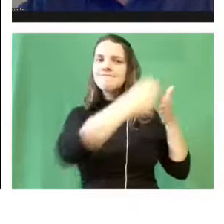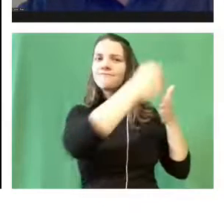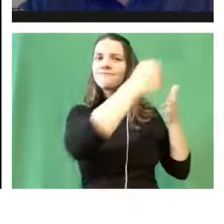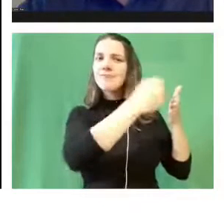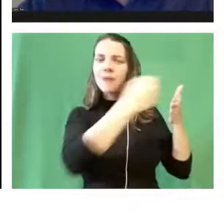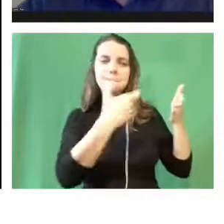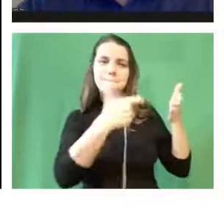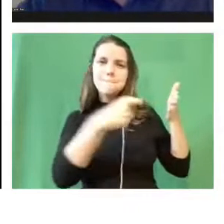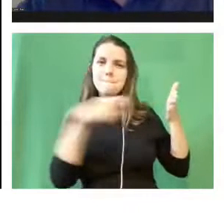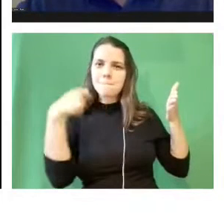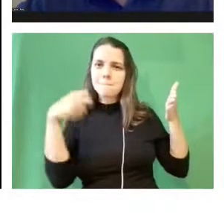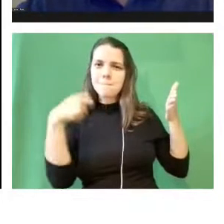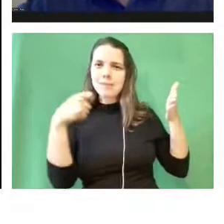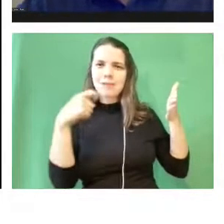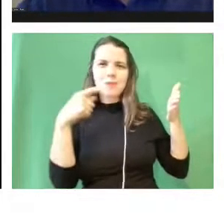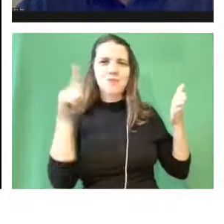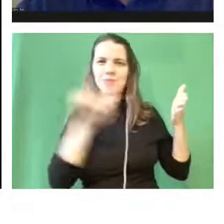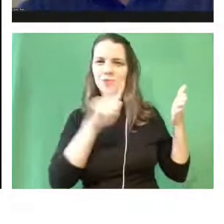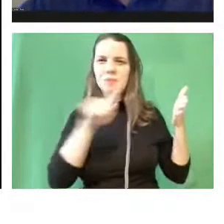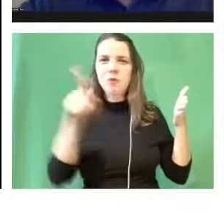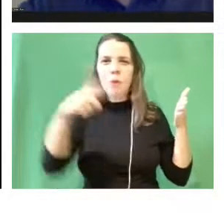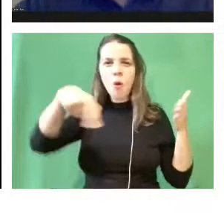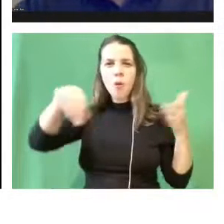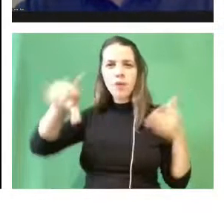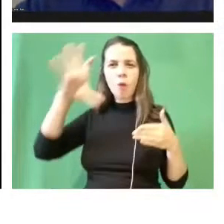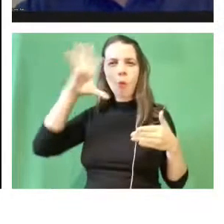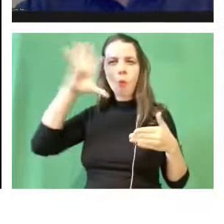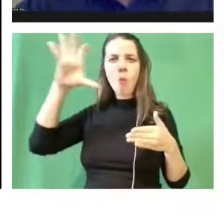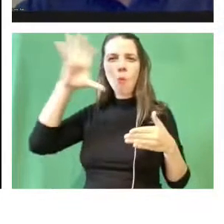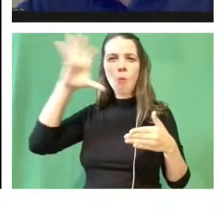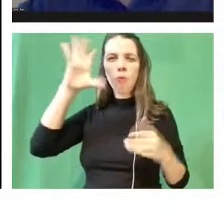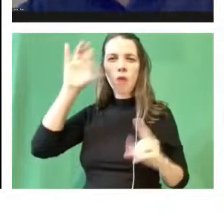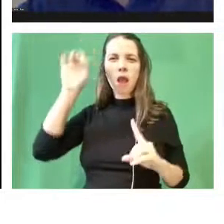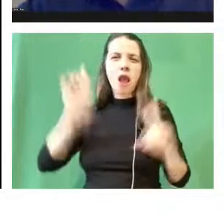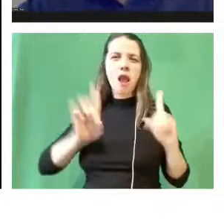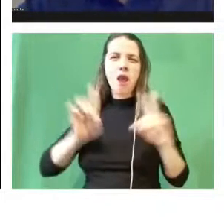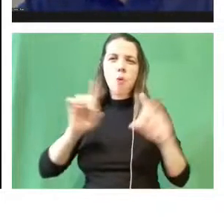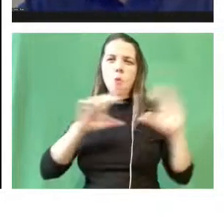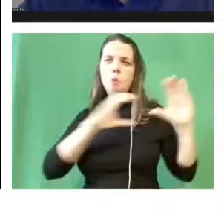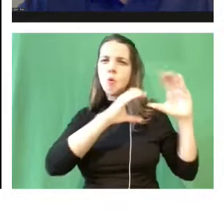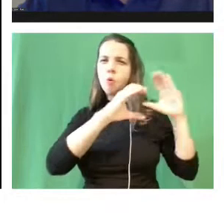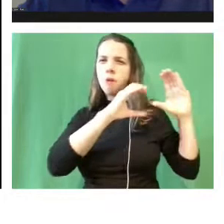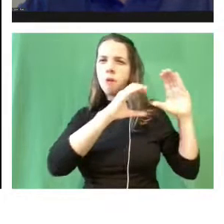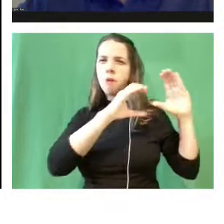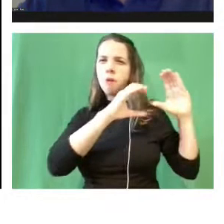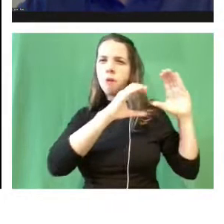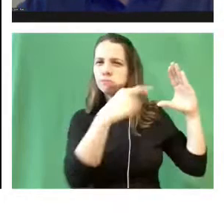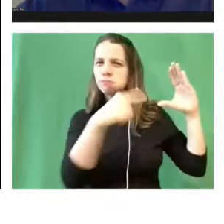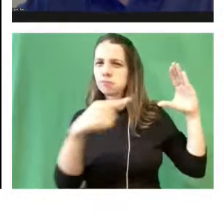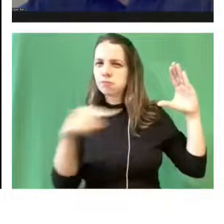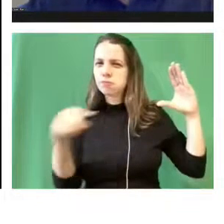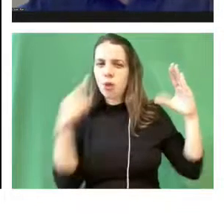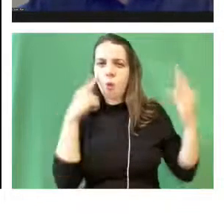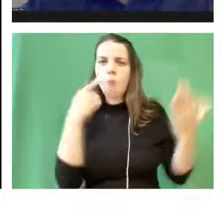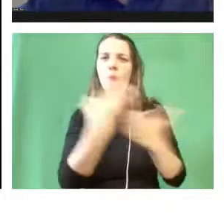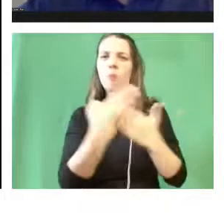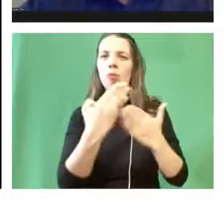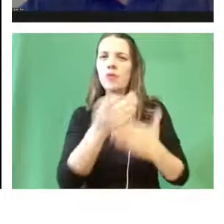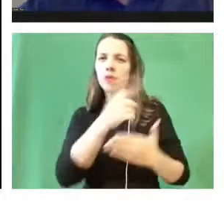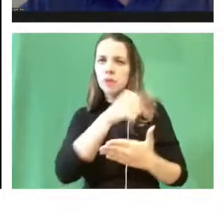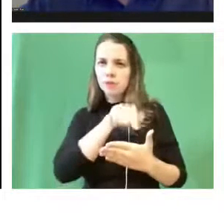entender muy bien cuál es el mensaje y el contrapunto entonces respecto a esta presentación. En esta lámina se está